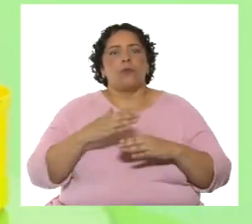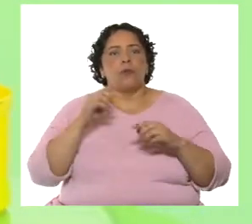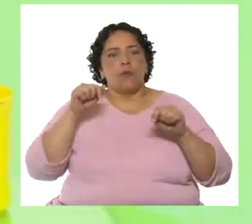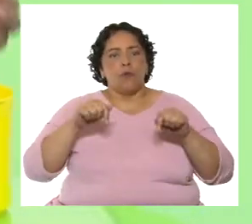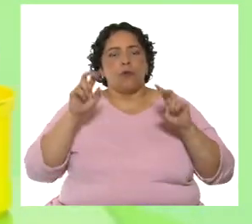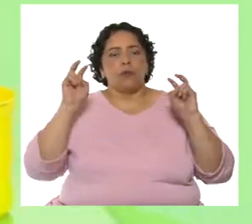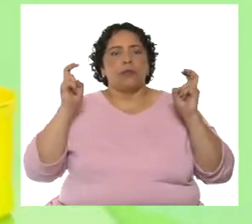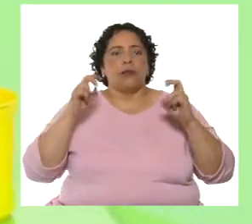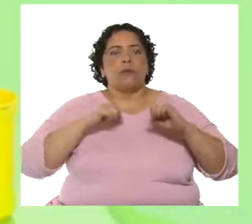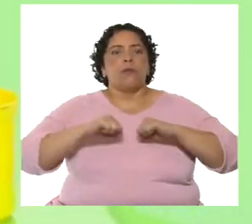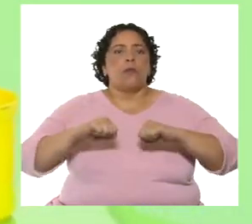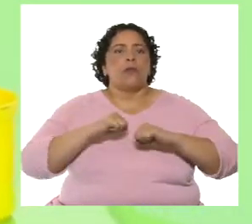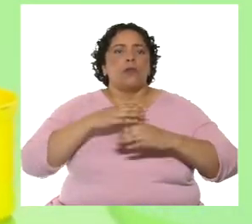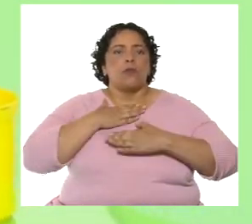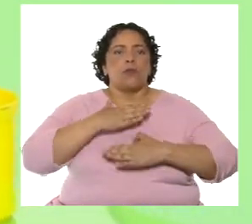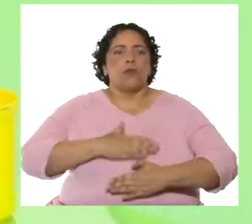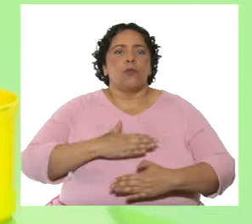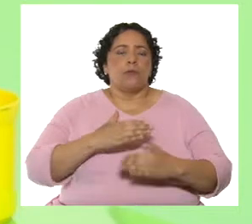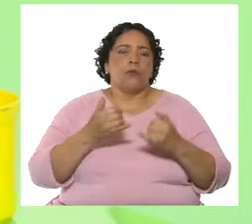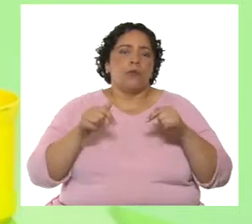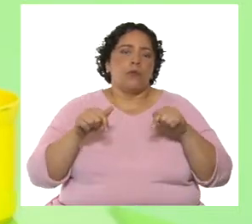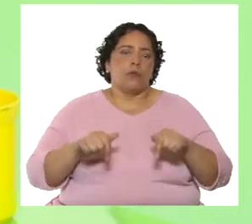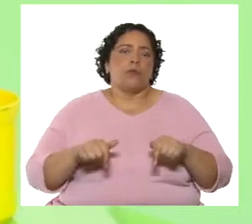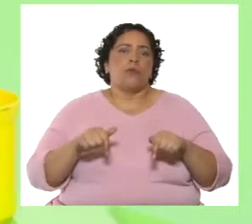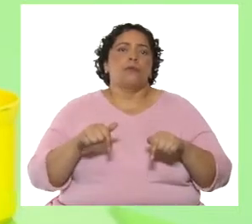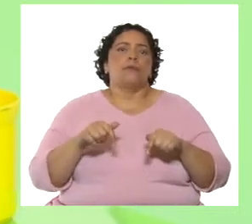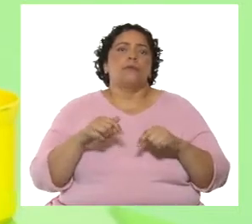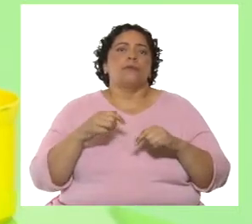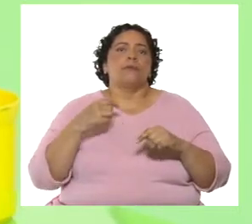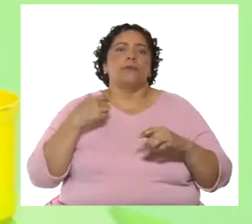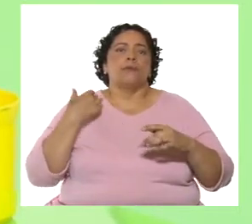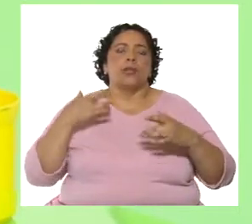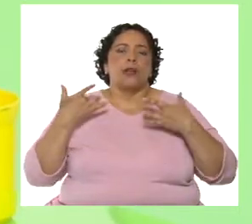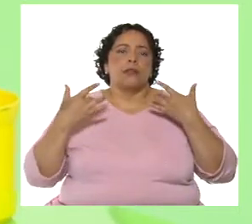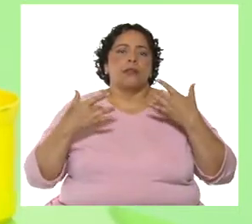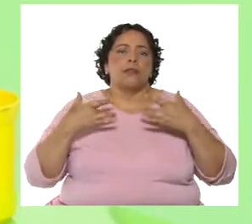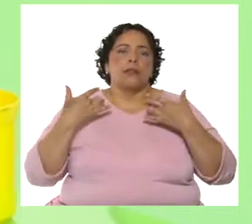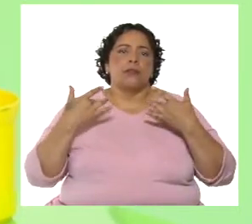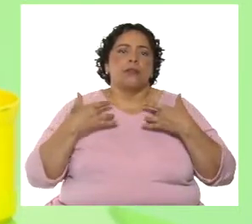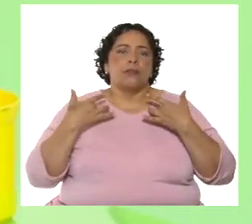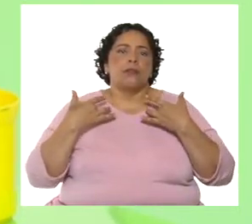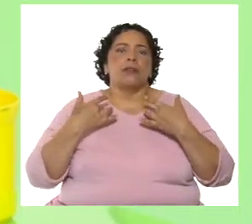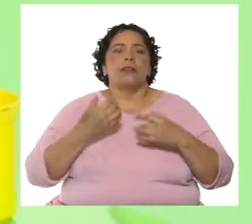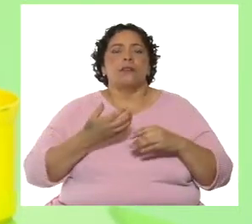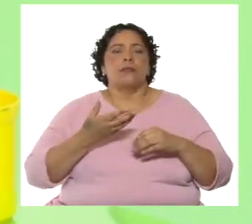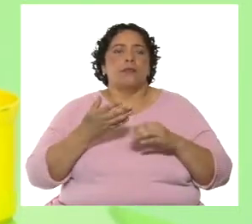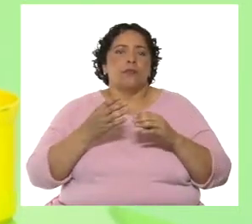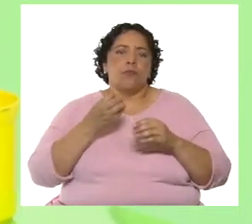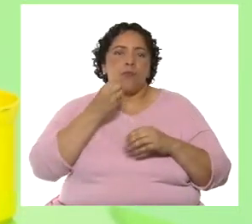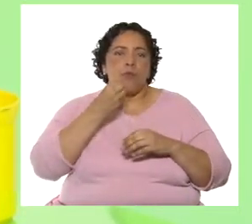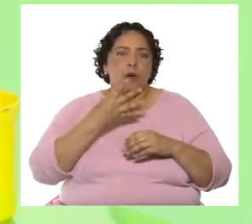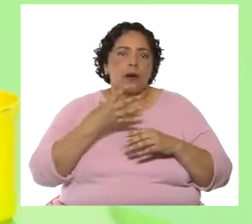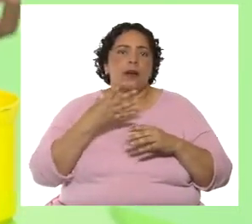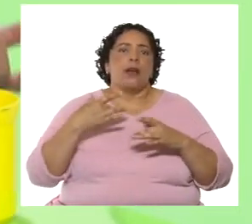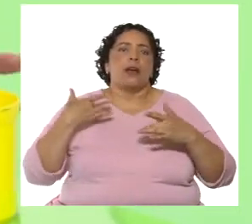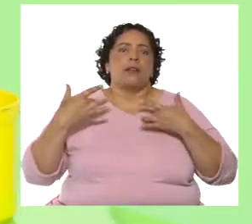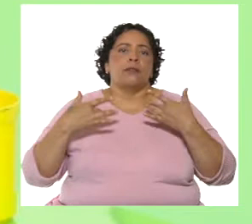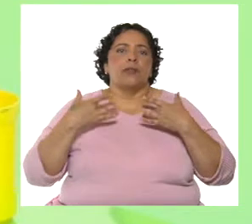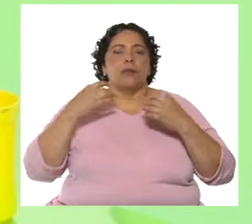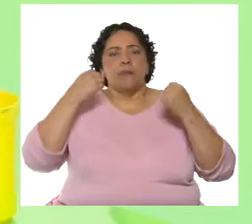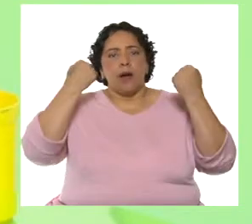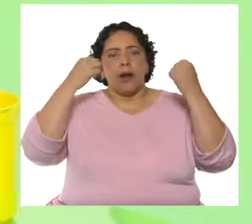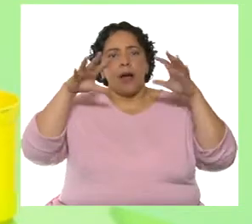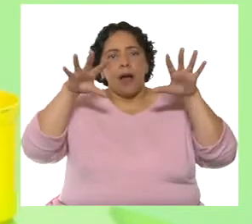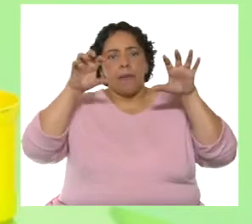Ese es nuestro tema, moviendo nuestro cuerpo. Vamos a tener las actividades muy fructífera para el